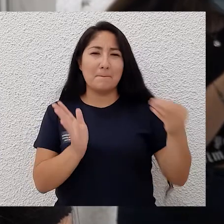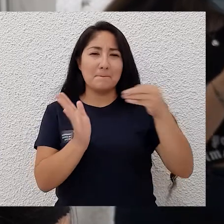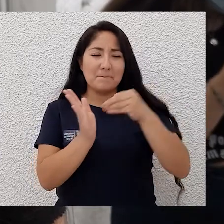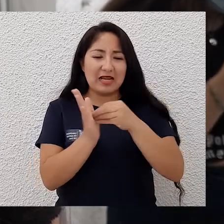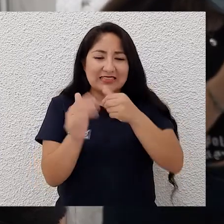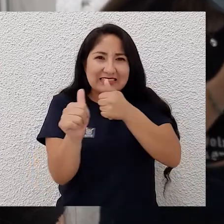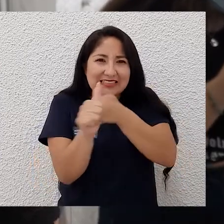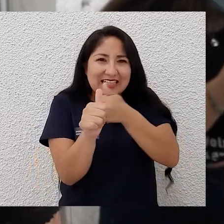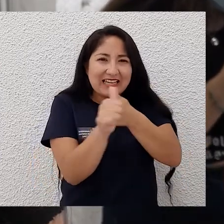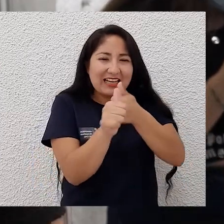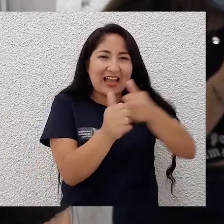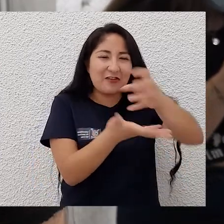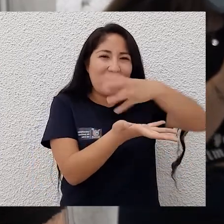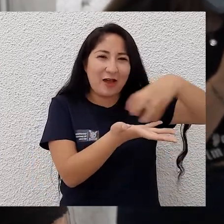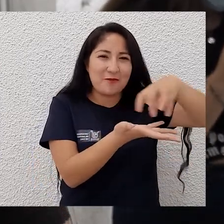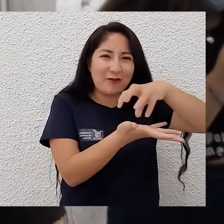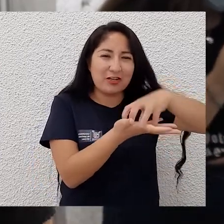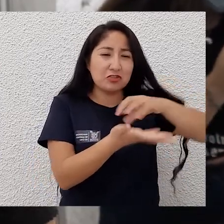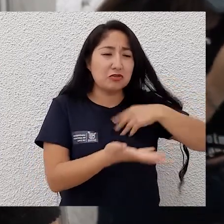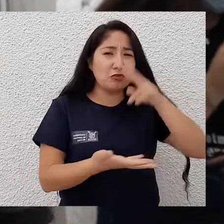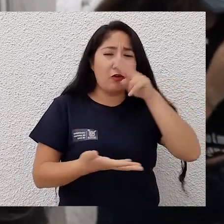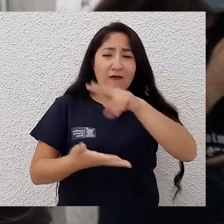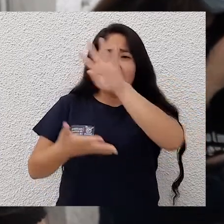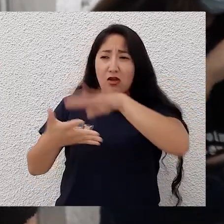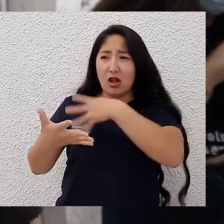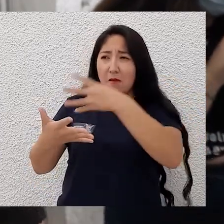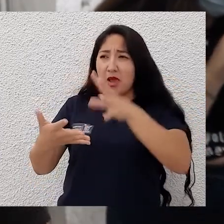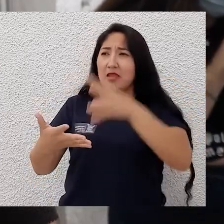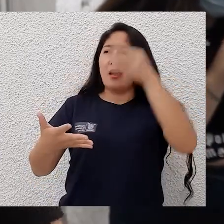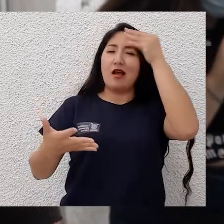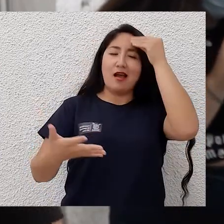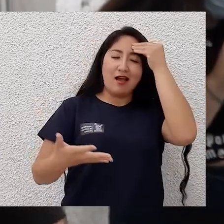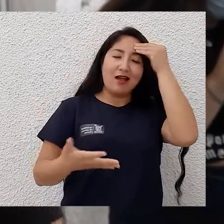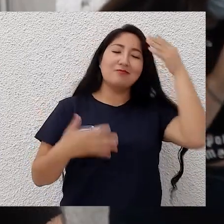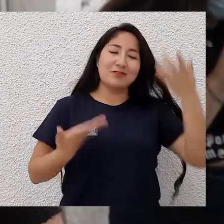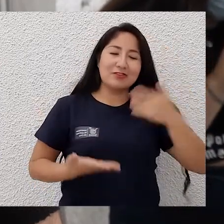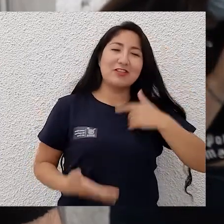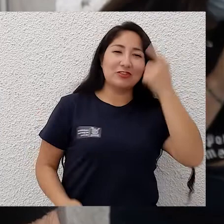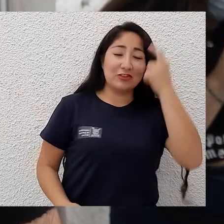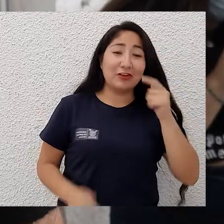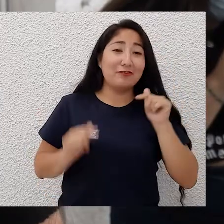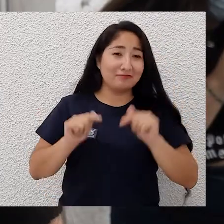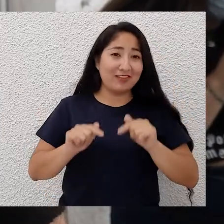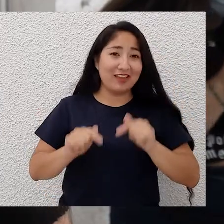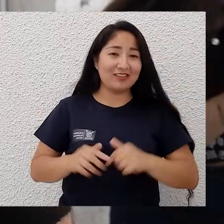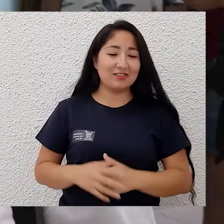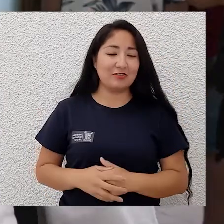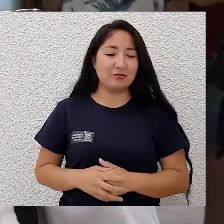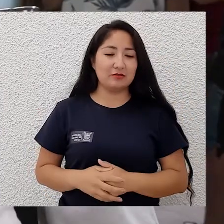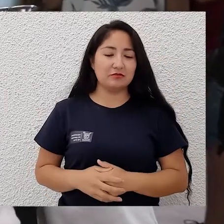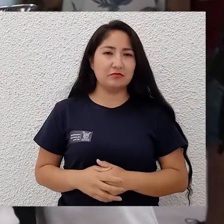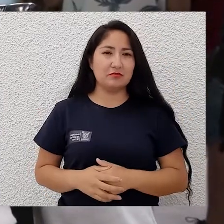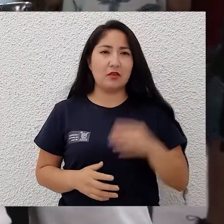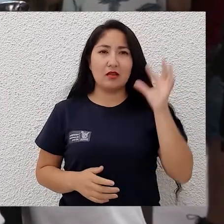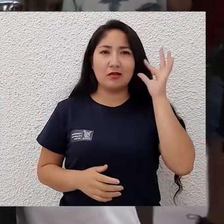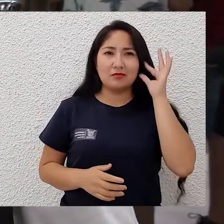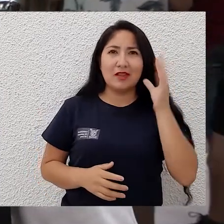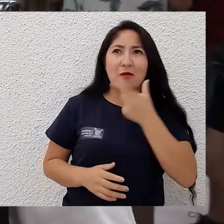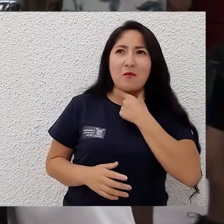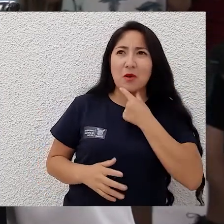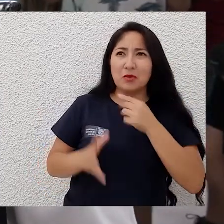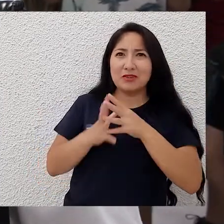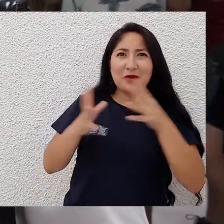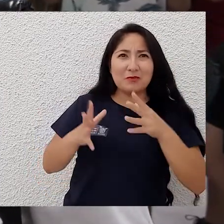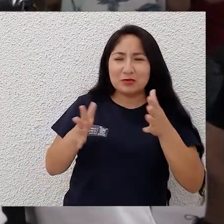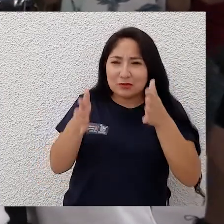más cercano como a la población. Veo la malla curricular, igual me llama la atención, entonces creo que eso. Me llama mucho la atención el